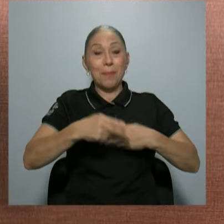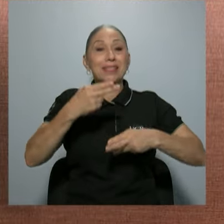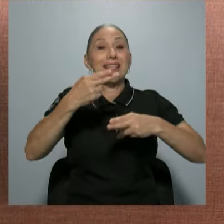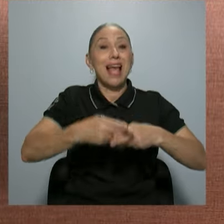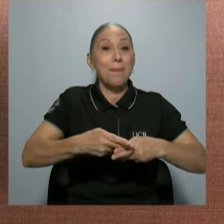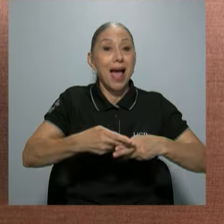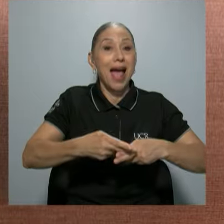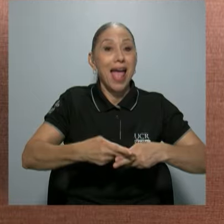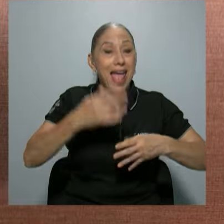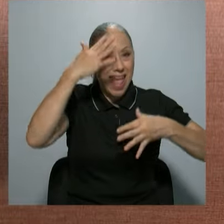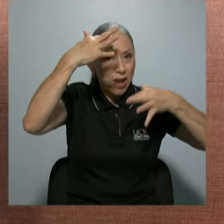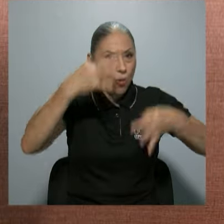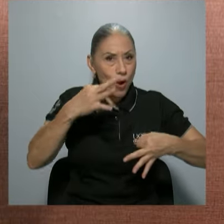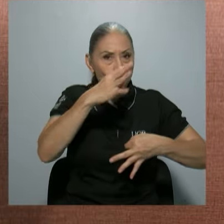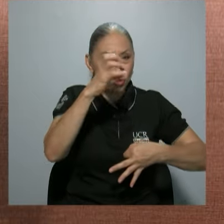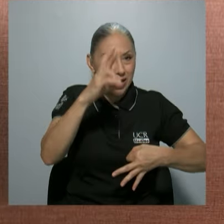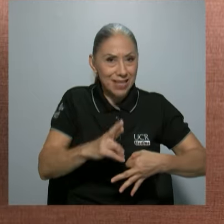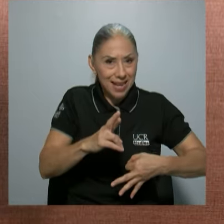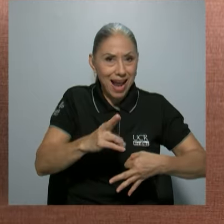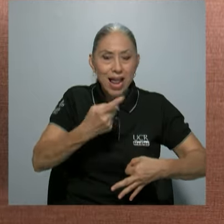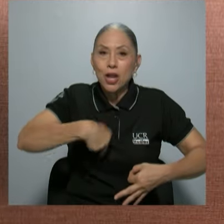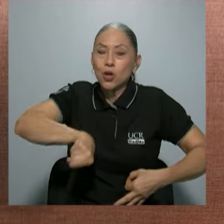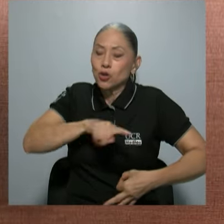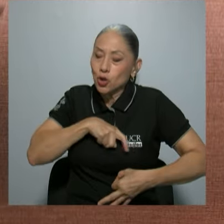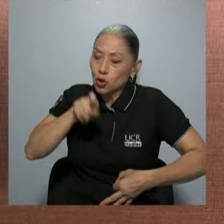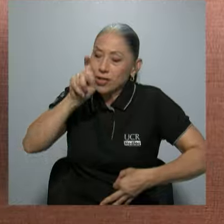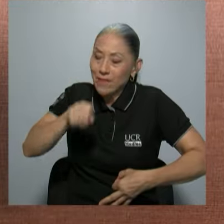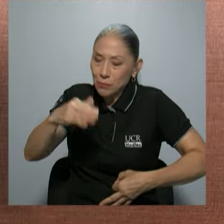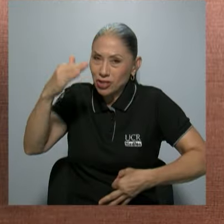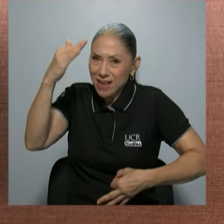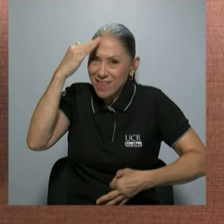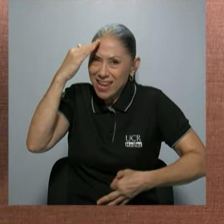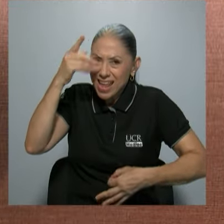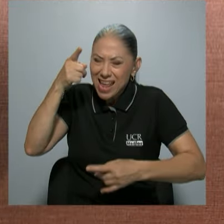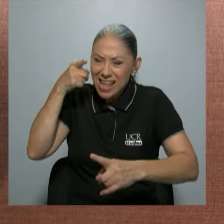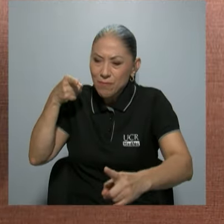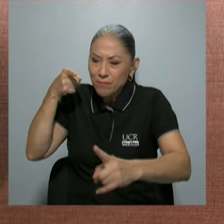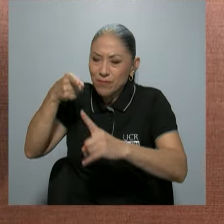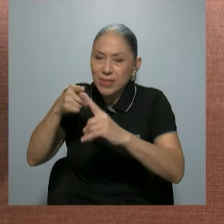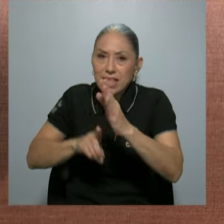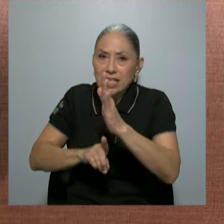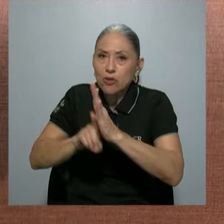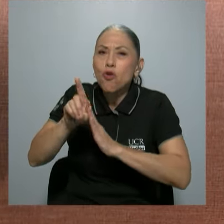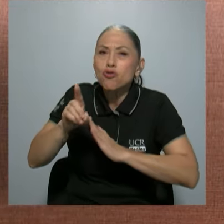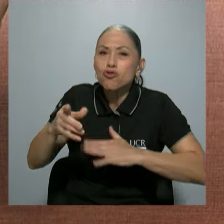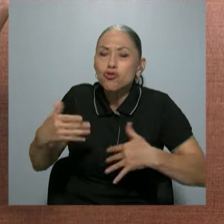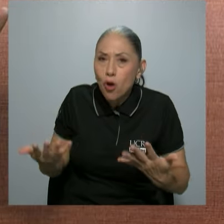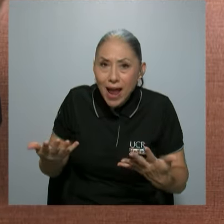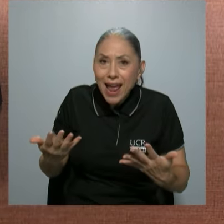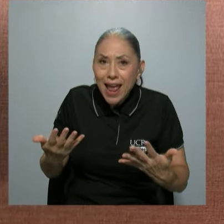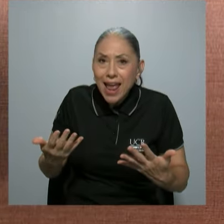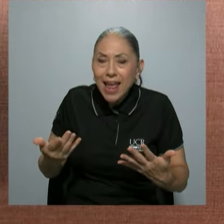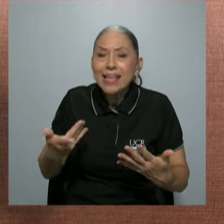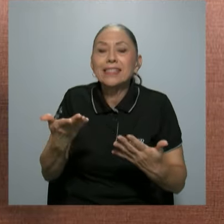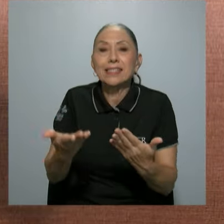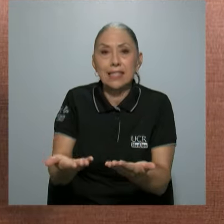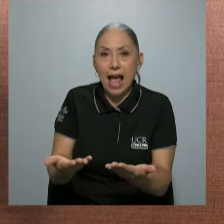que saber que el juego del desarrollo está en gran